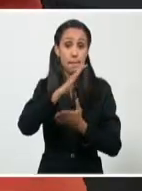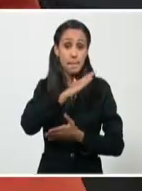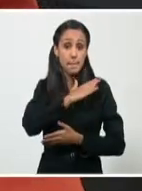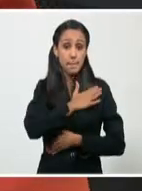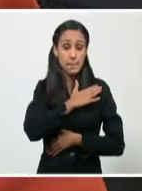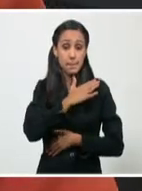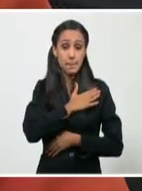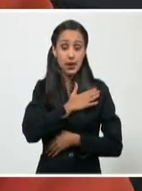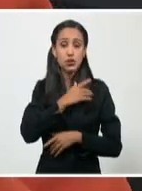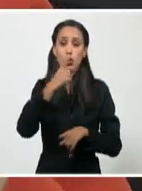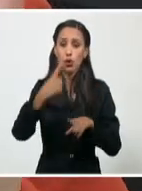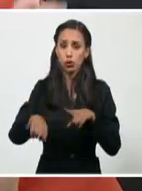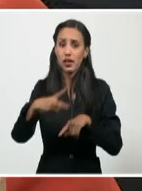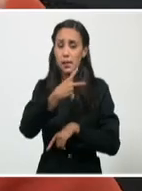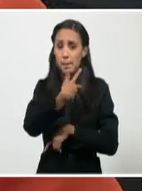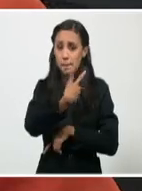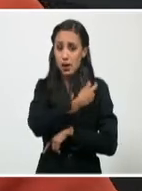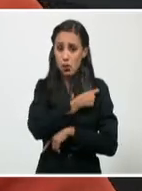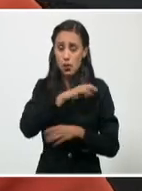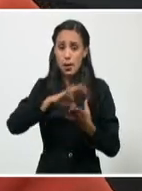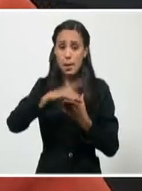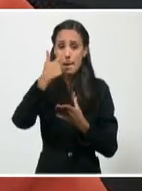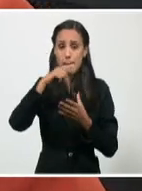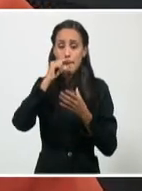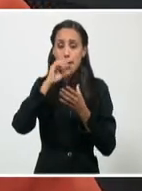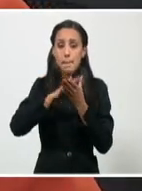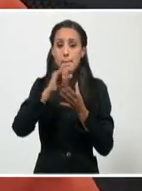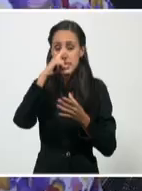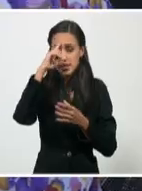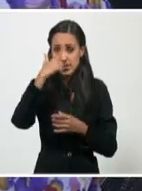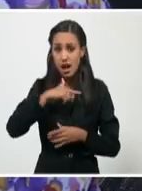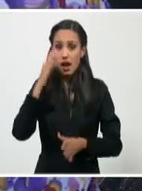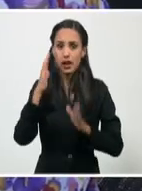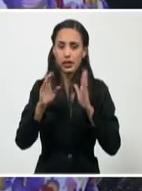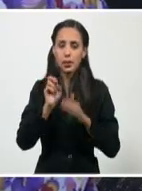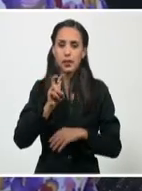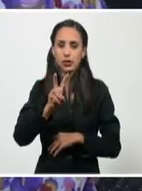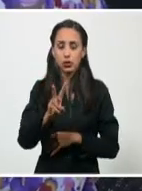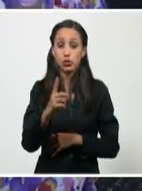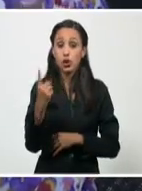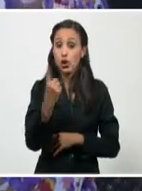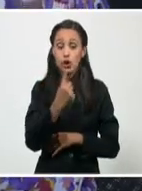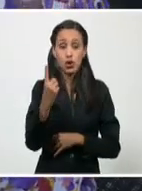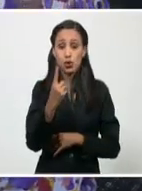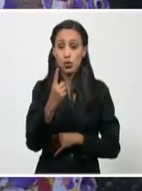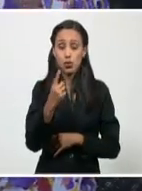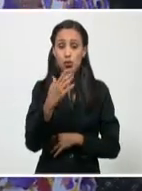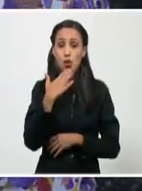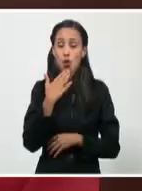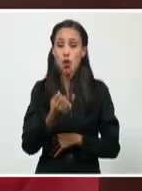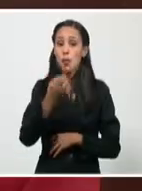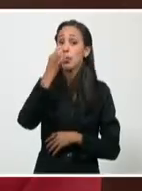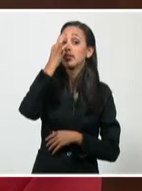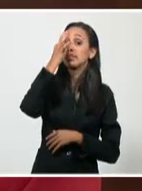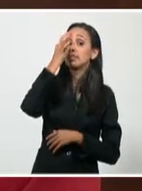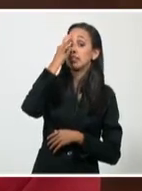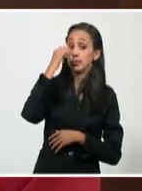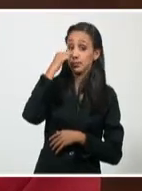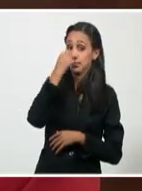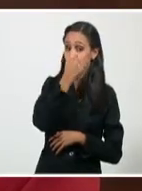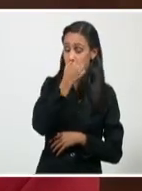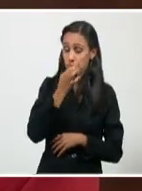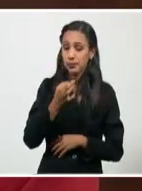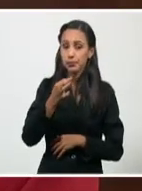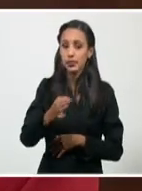Manvisa deberá avanzar a la fase 2 con la particularidad de ser el único candidato con vía intranasal. El Centro